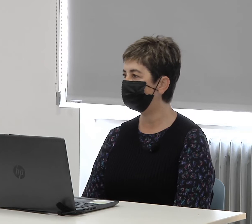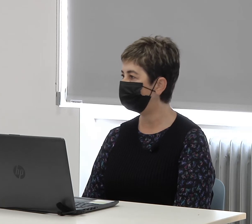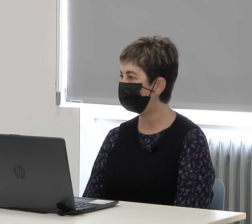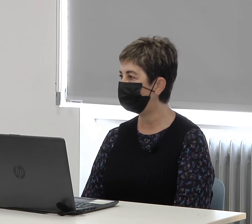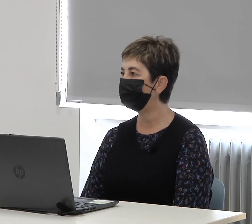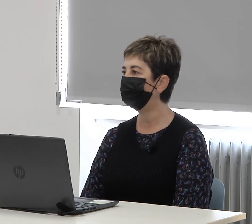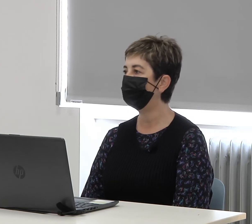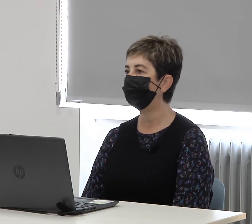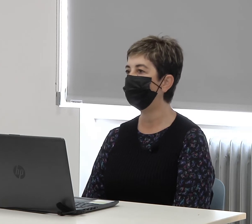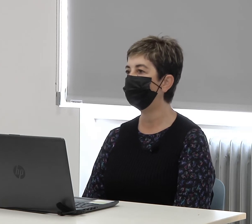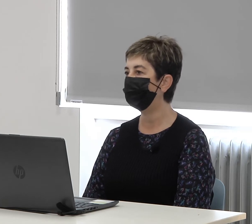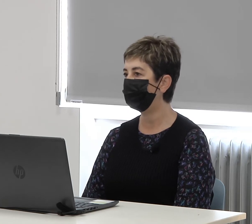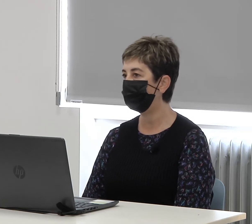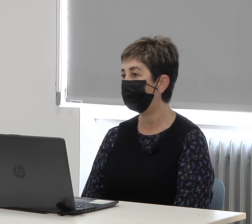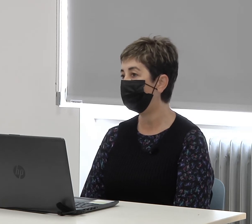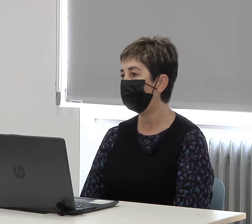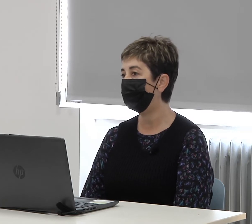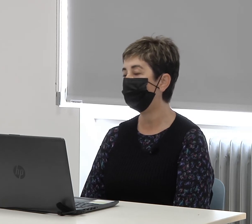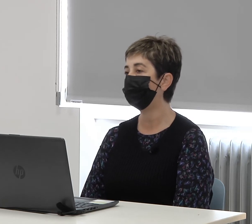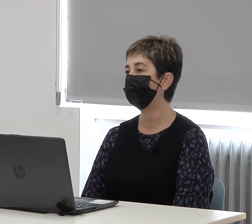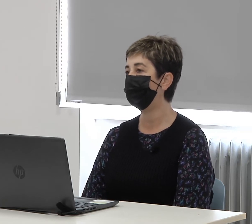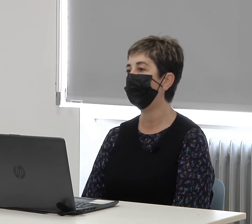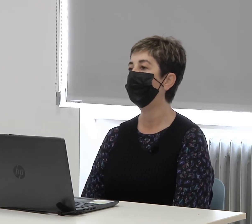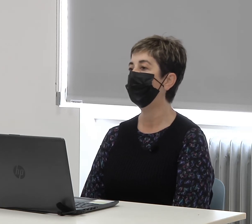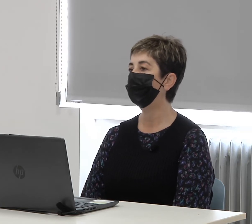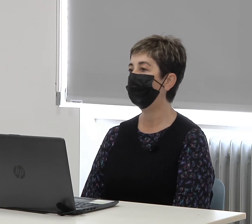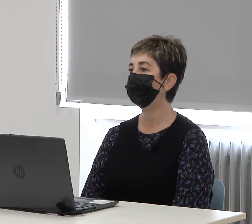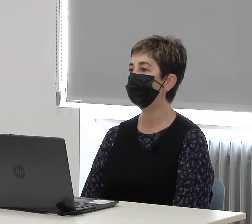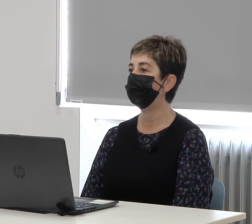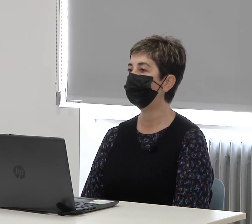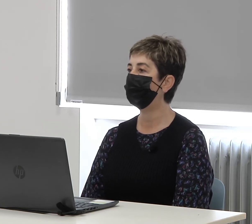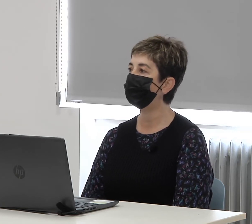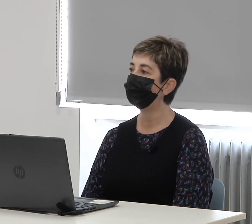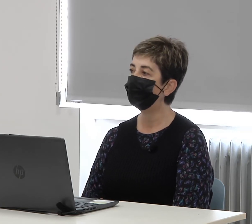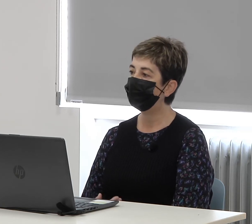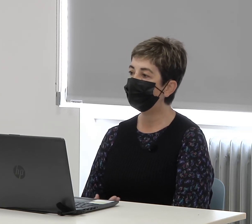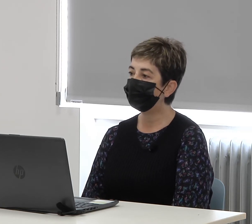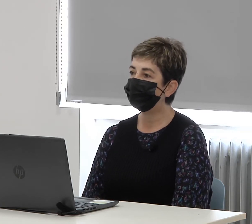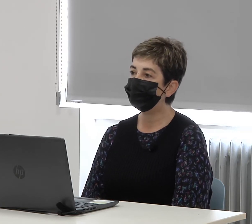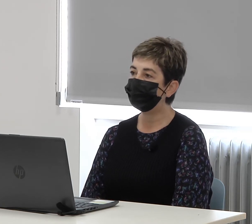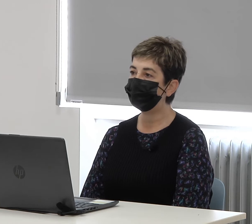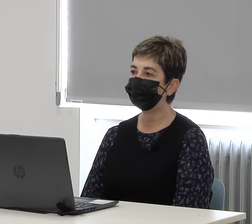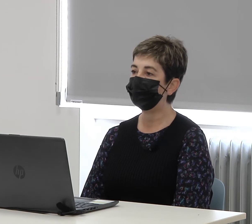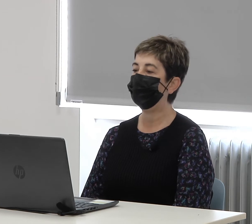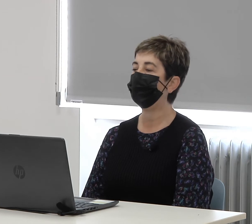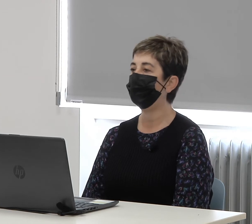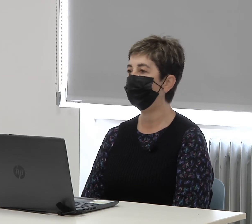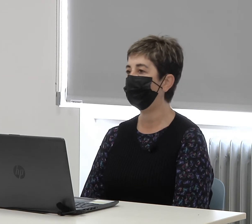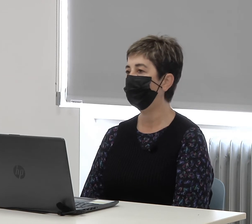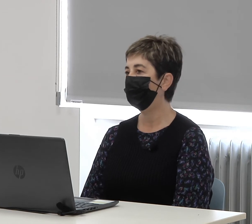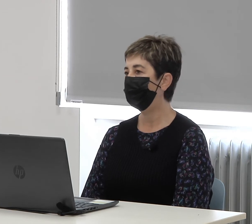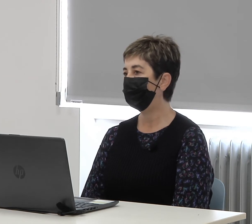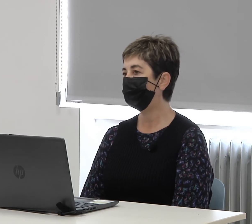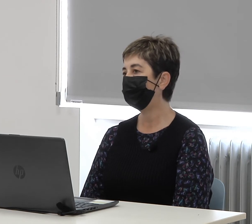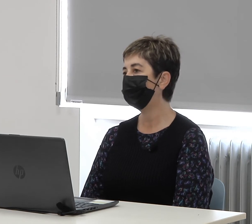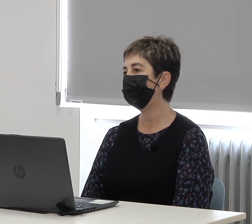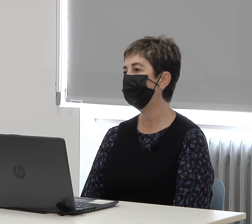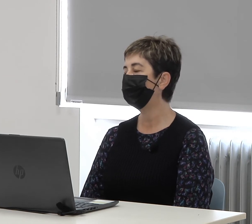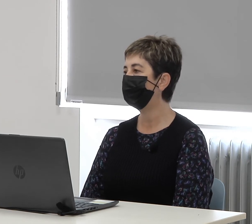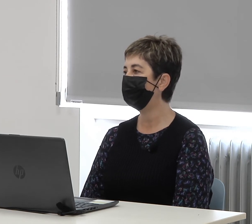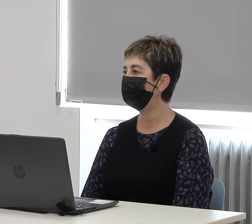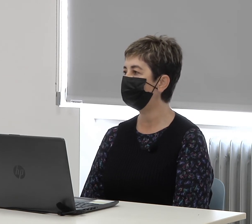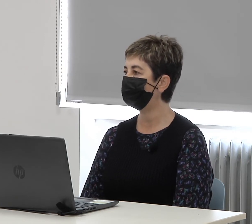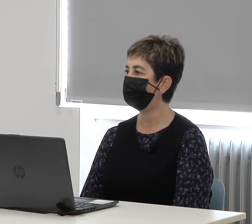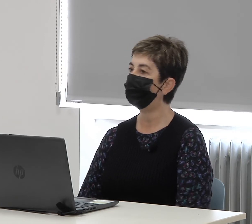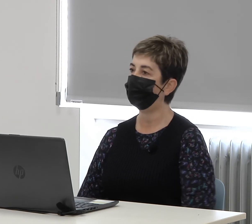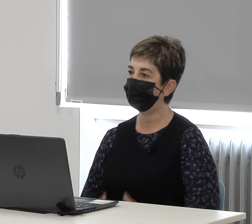recurso perfectamente válido que garantiza la accesibilidad para las mujeres sordas y que es el primer paso para acceder a los recursos